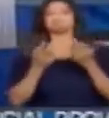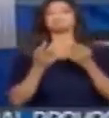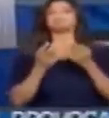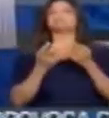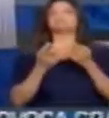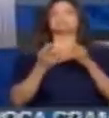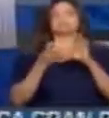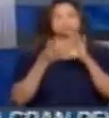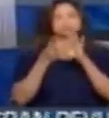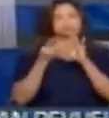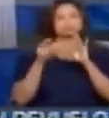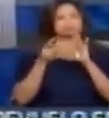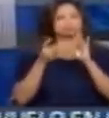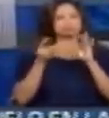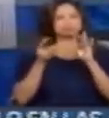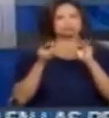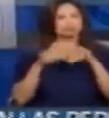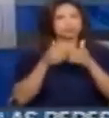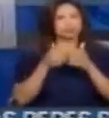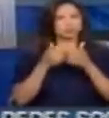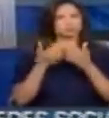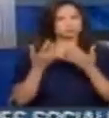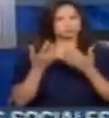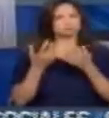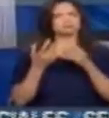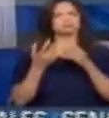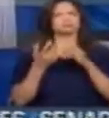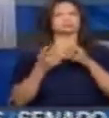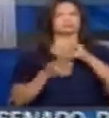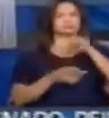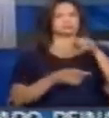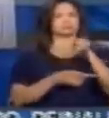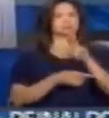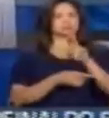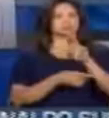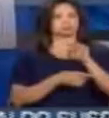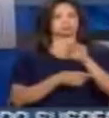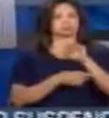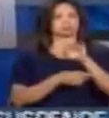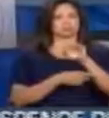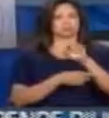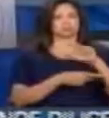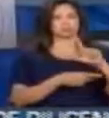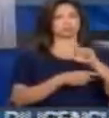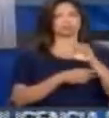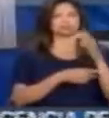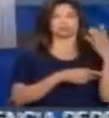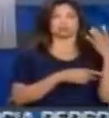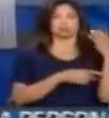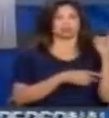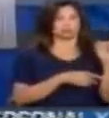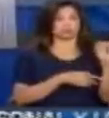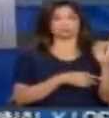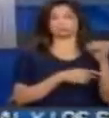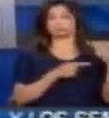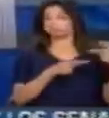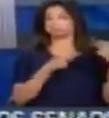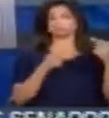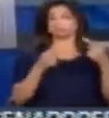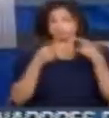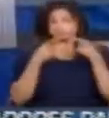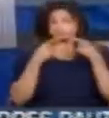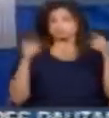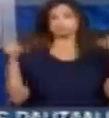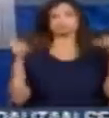a través de una historia que hizo Junior Cavada en Cotuí. Y desde que se